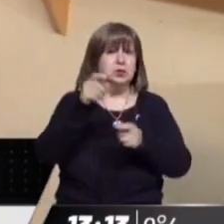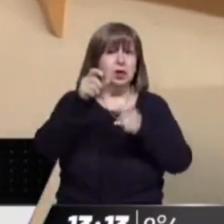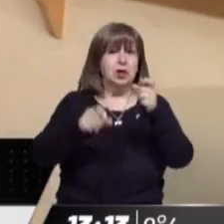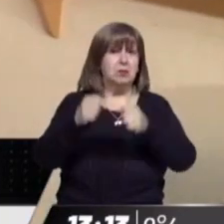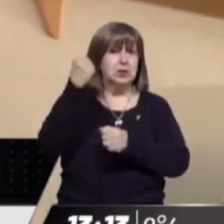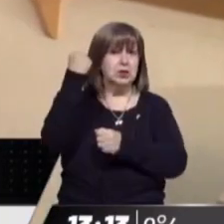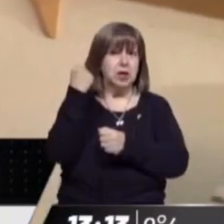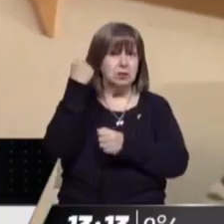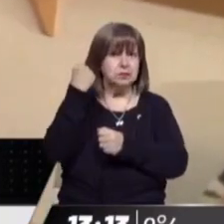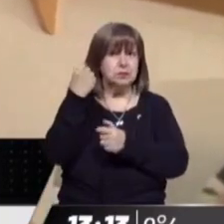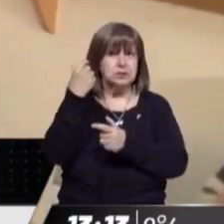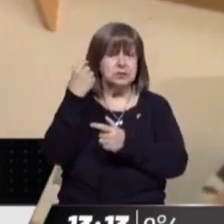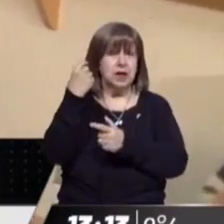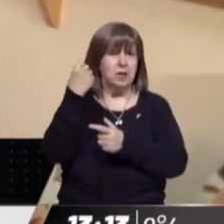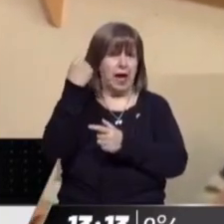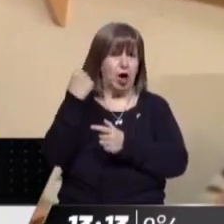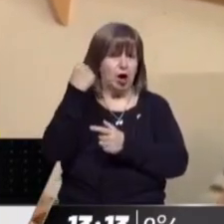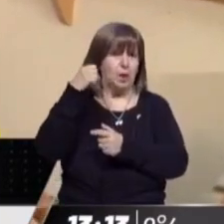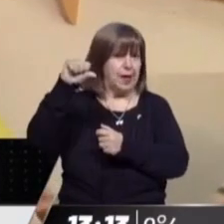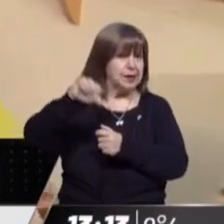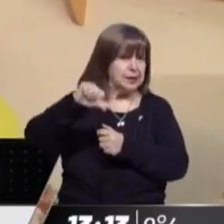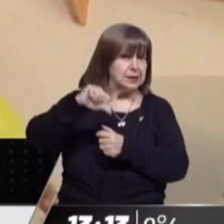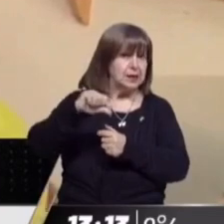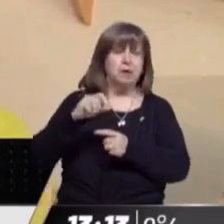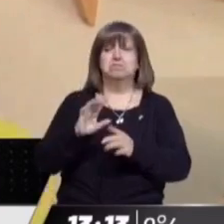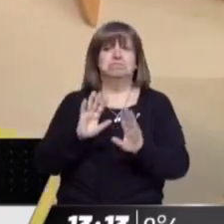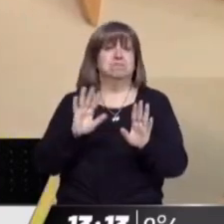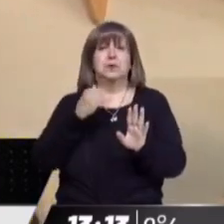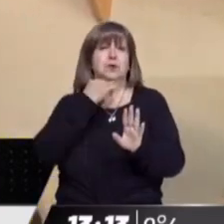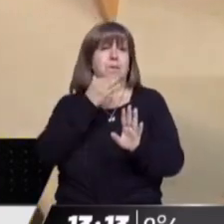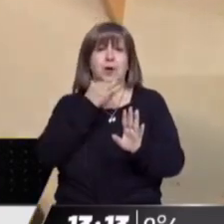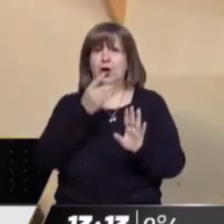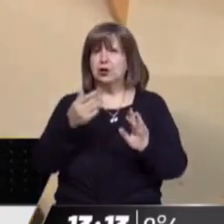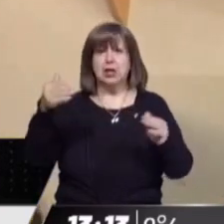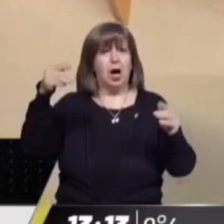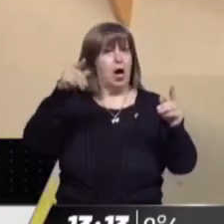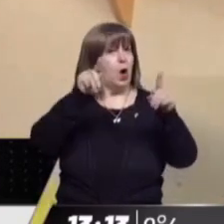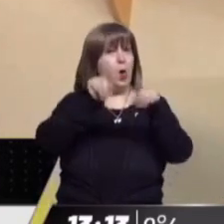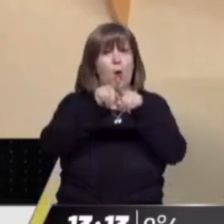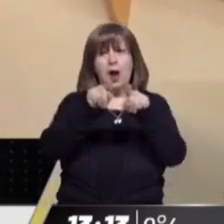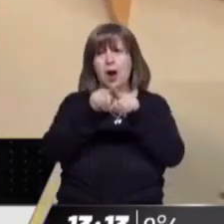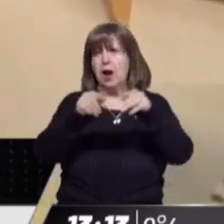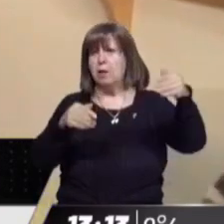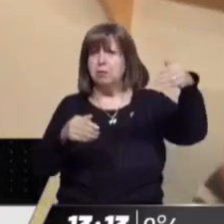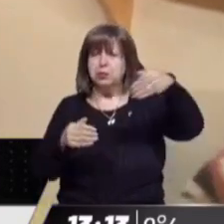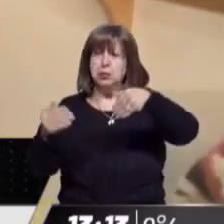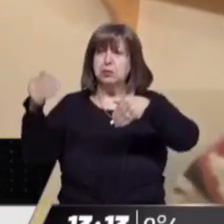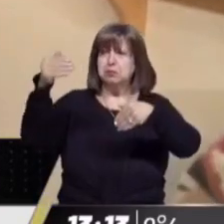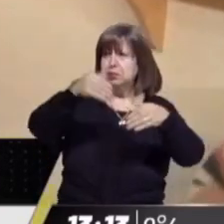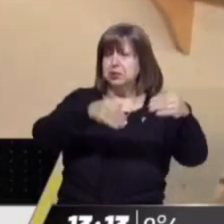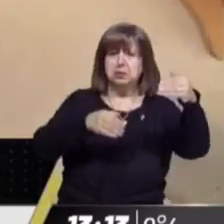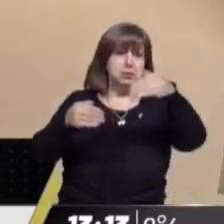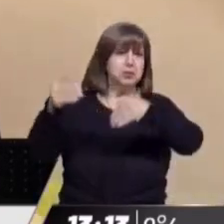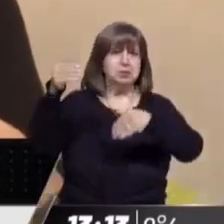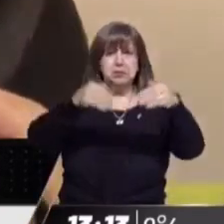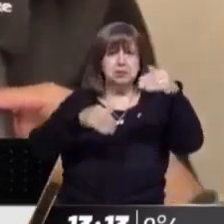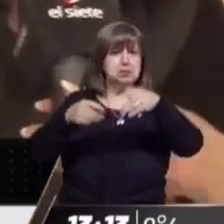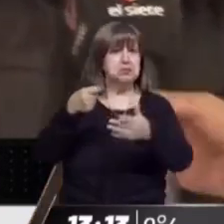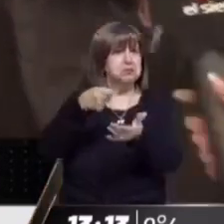No, hace un tiempo largo que la gente viene jugando más por lo que se está viviendo el día a día.